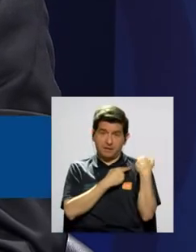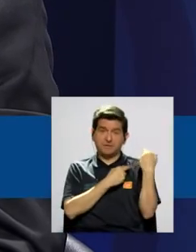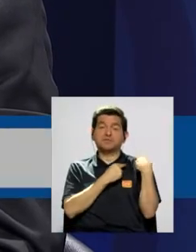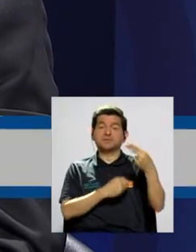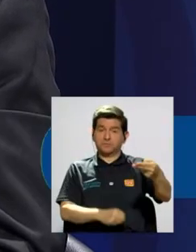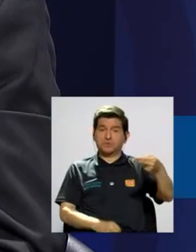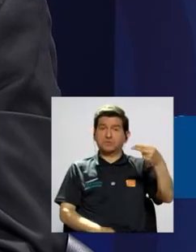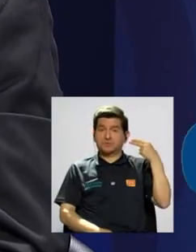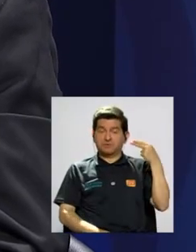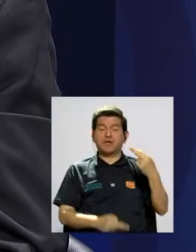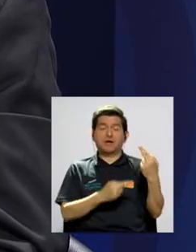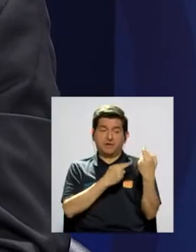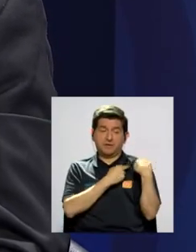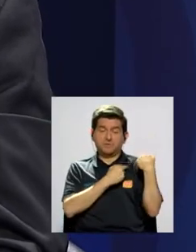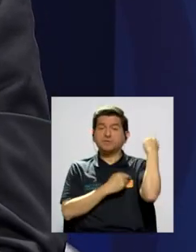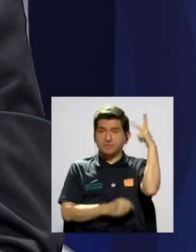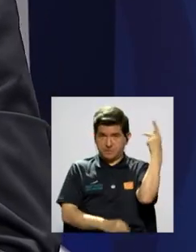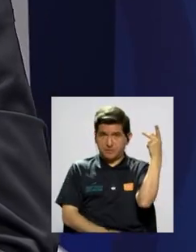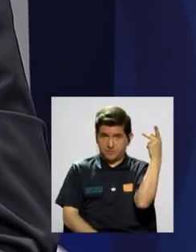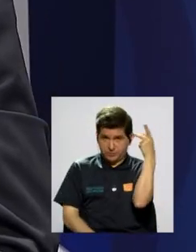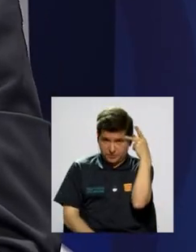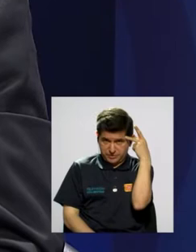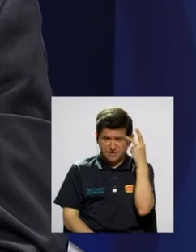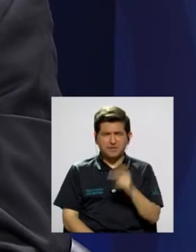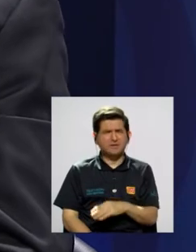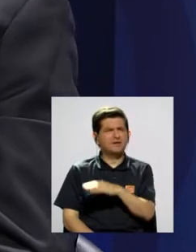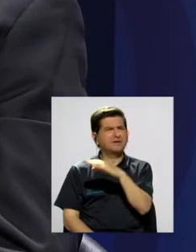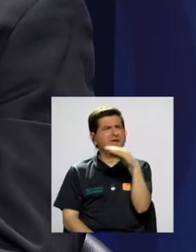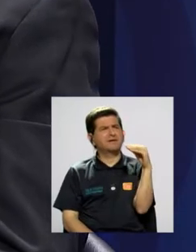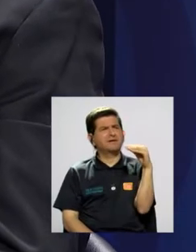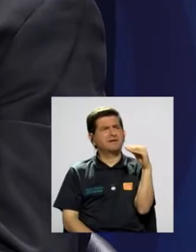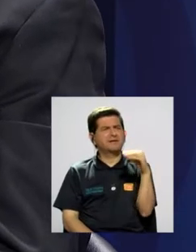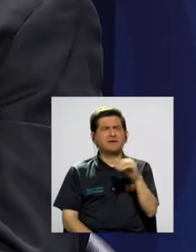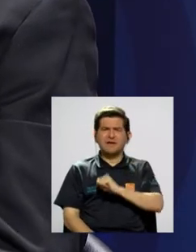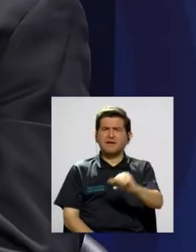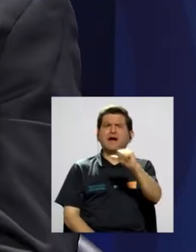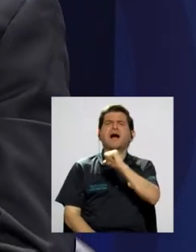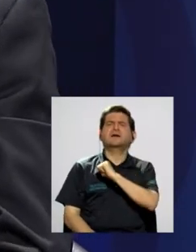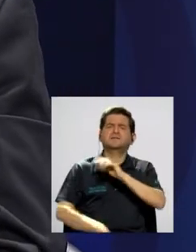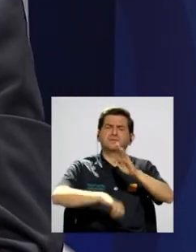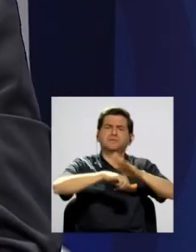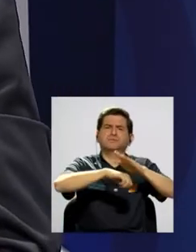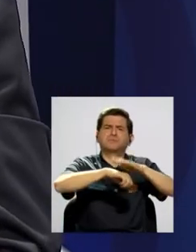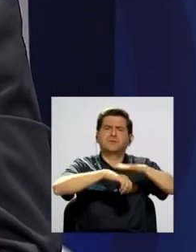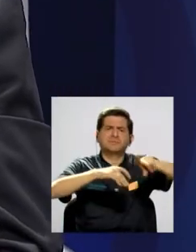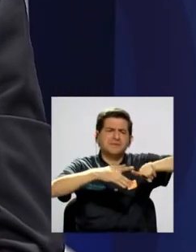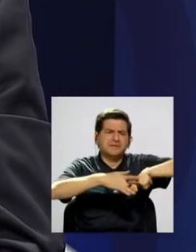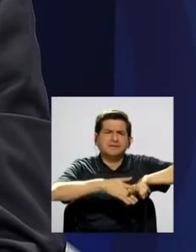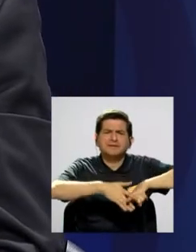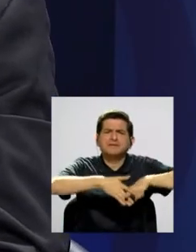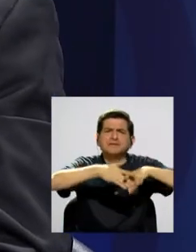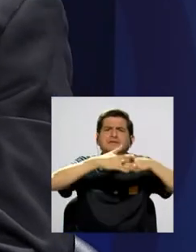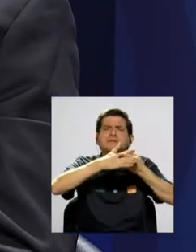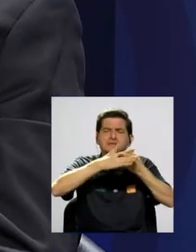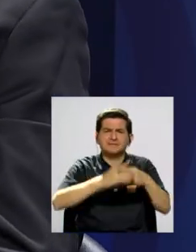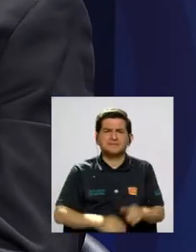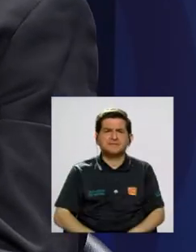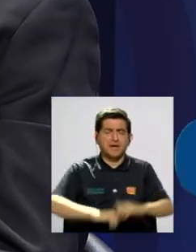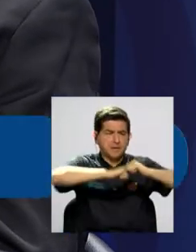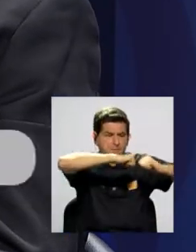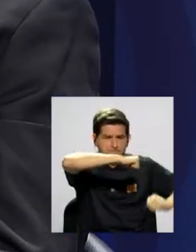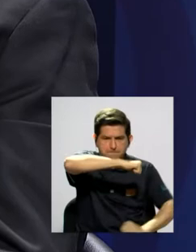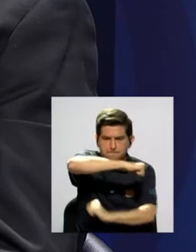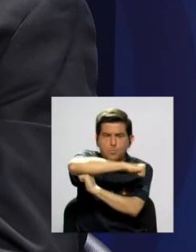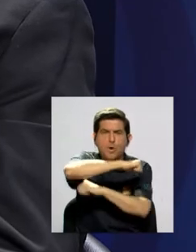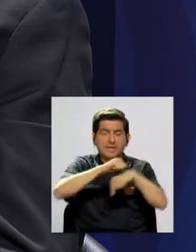histórica, como una responsabilidad política, y también como una actitud que permite empezar a poner esos puentes que hemos